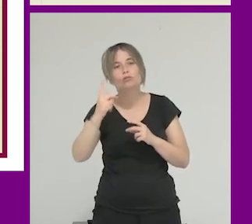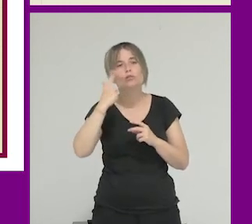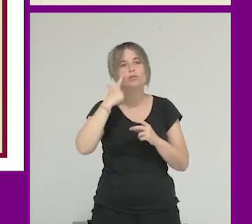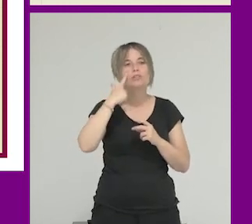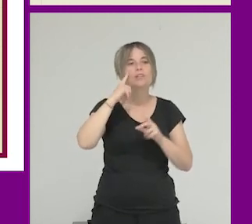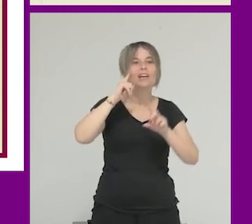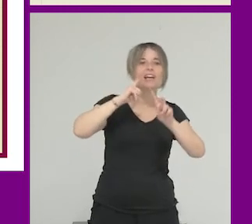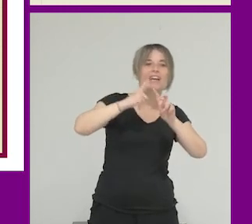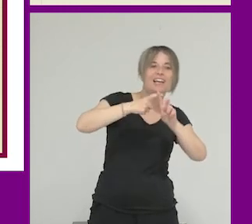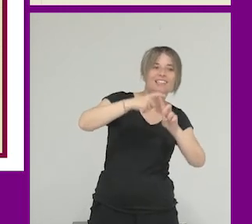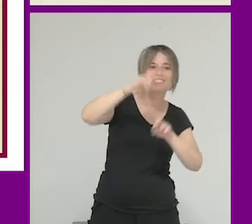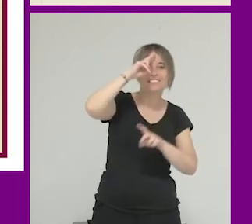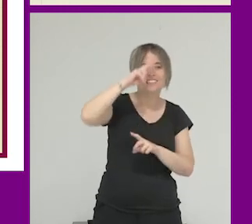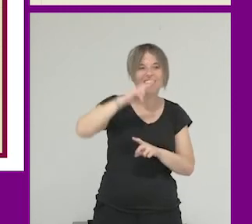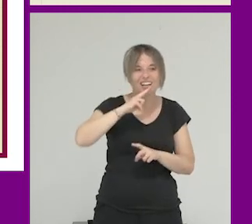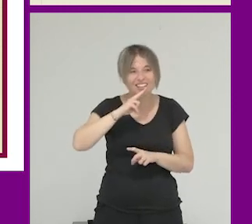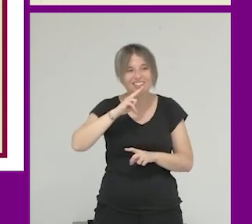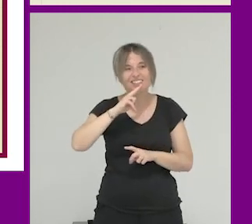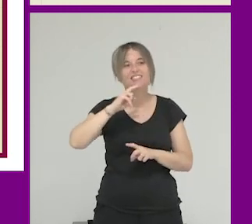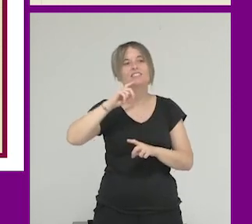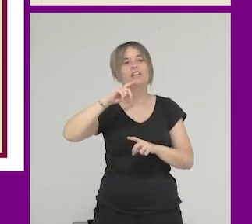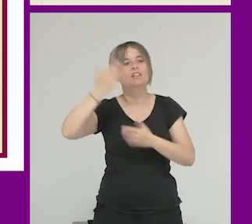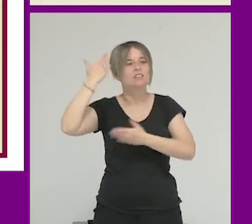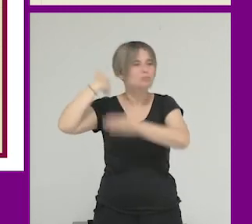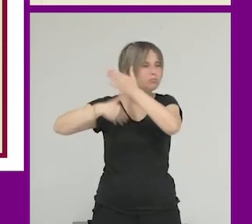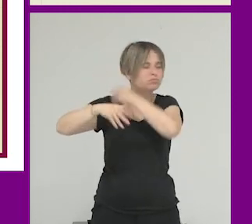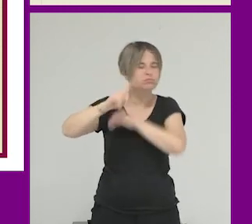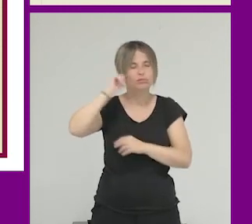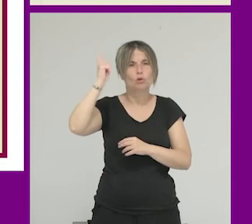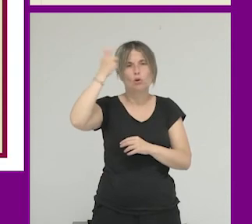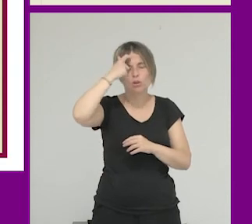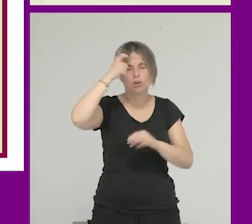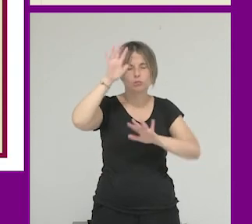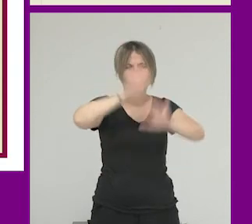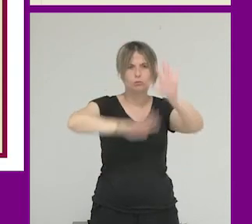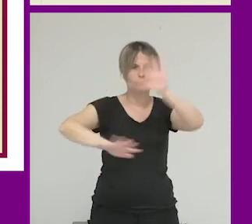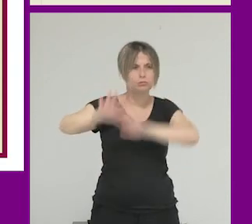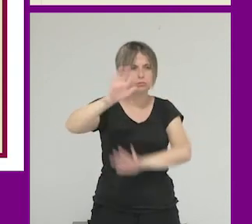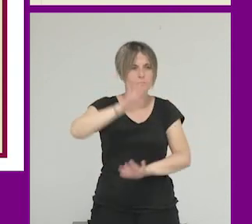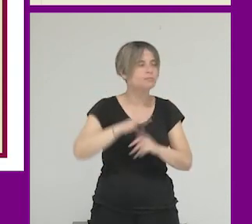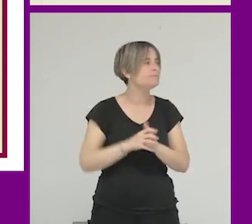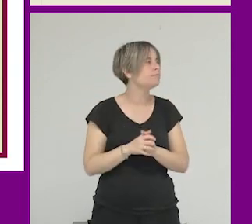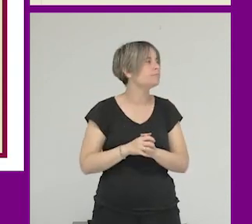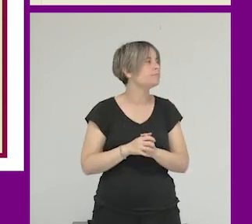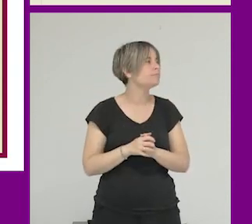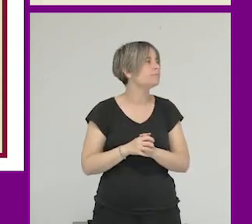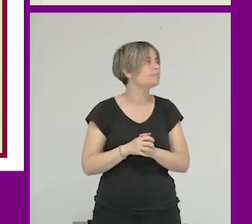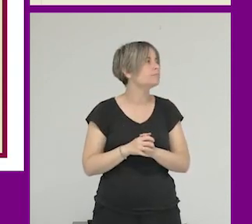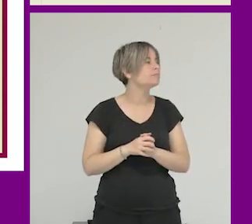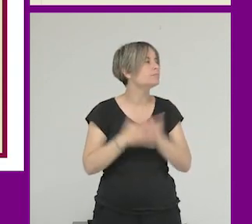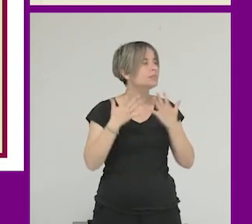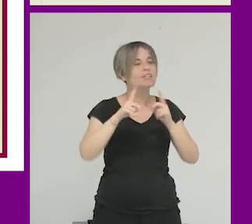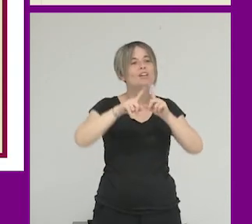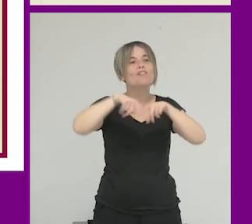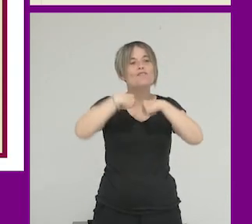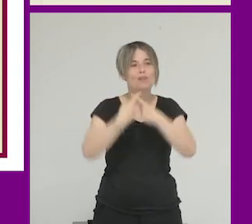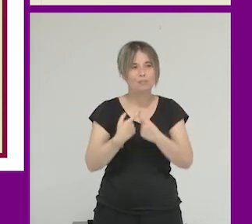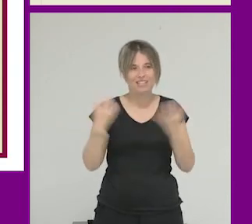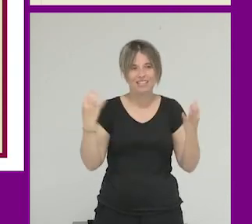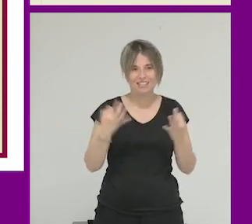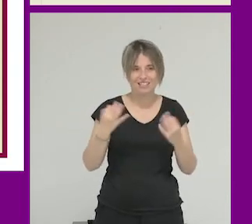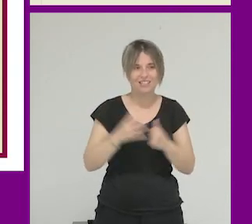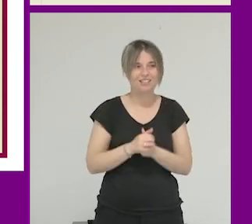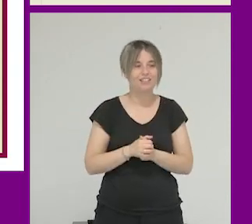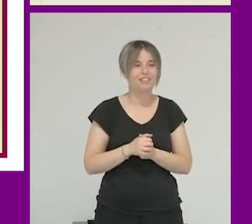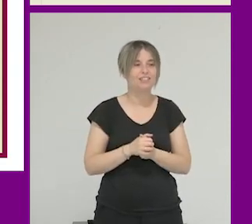ex-aita, aita oia, hori guztia, eta oso interesantia da tal hori, nire asko gustatzen zait, eta zer dan familia, ez? Ez da